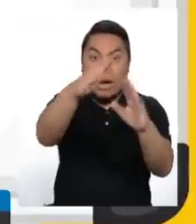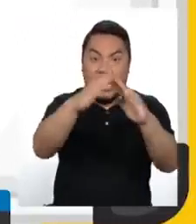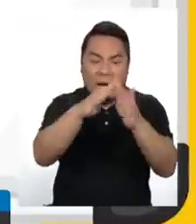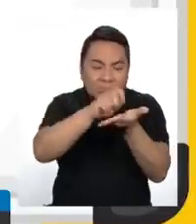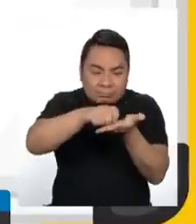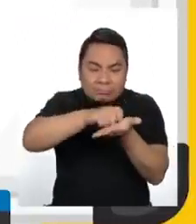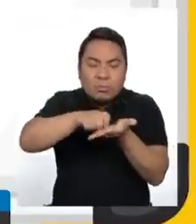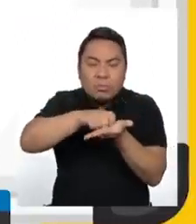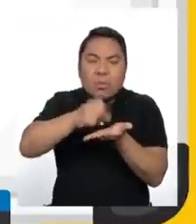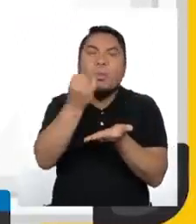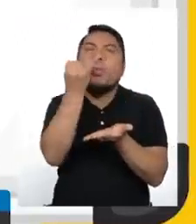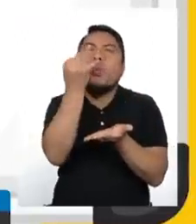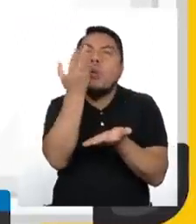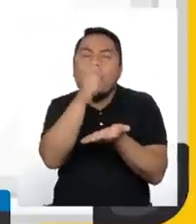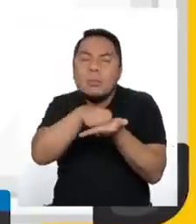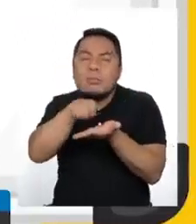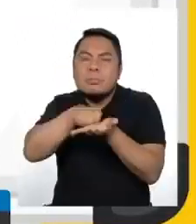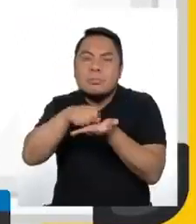que tengas a la mano.